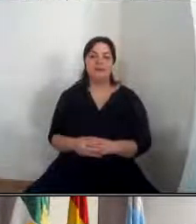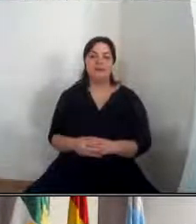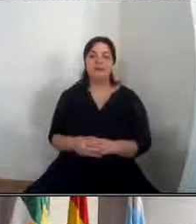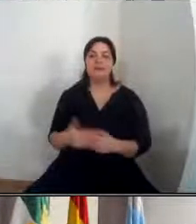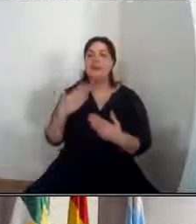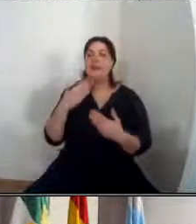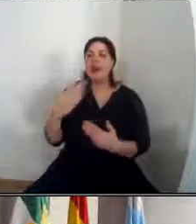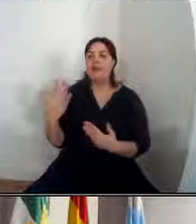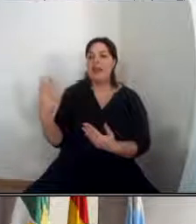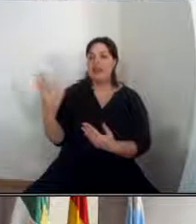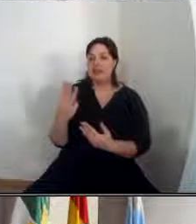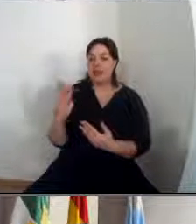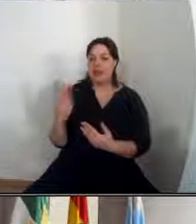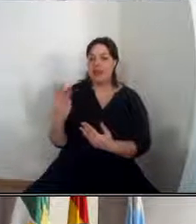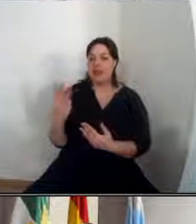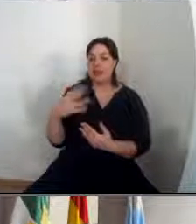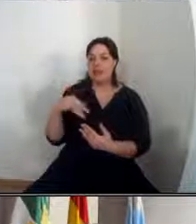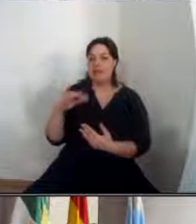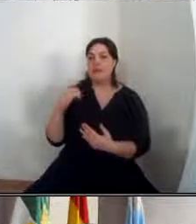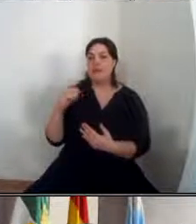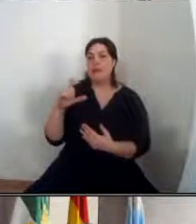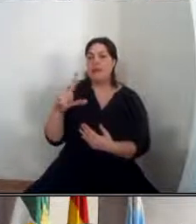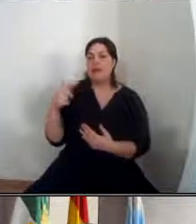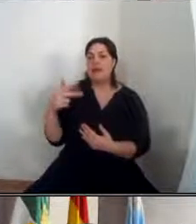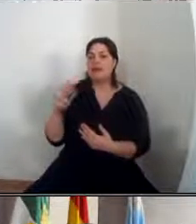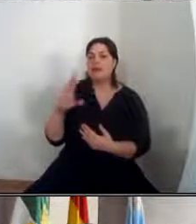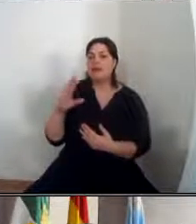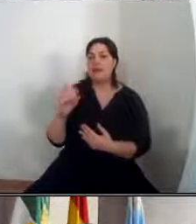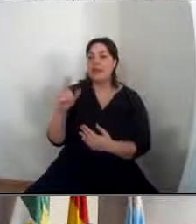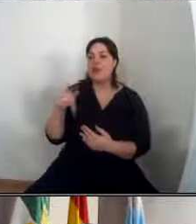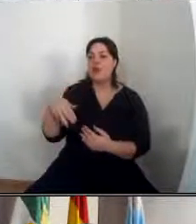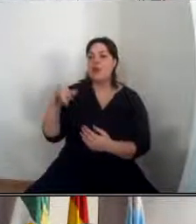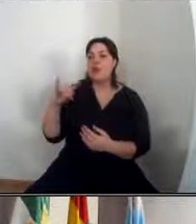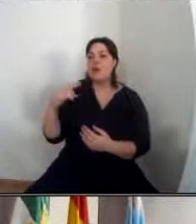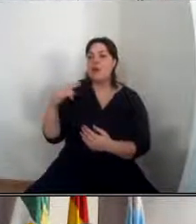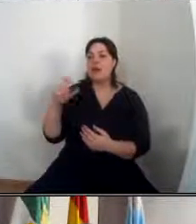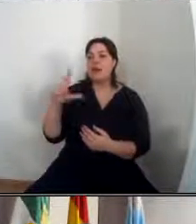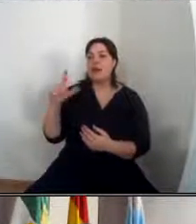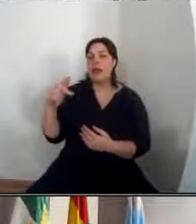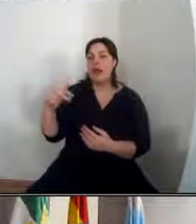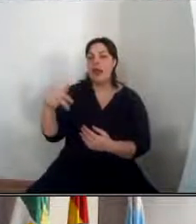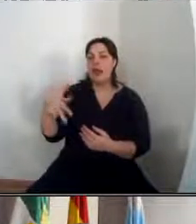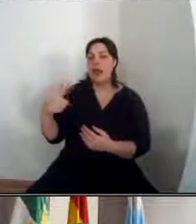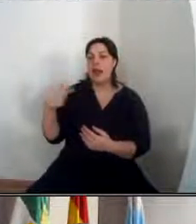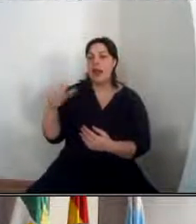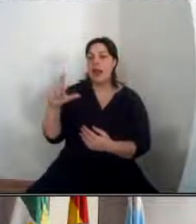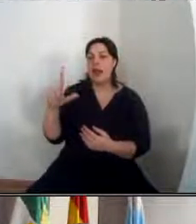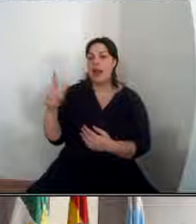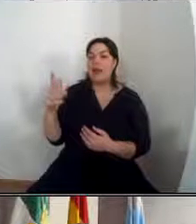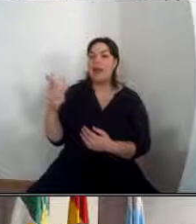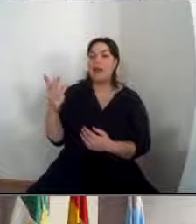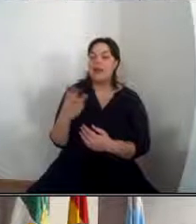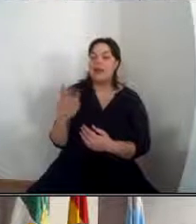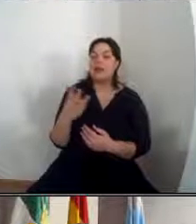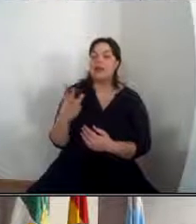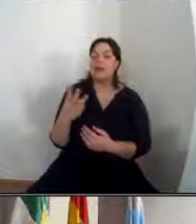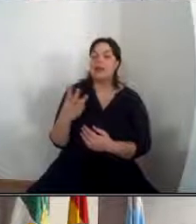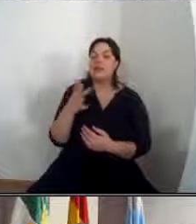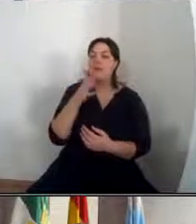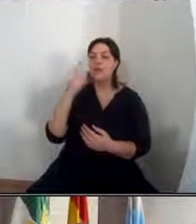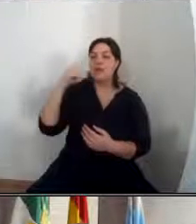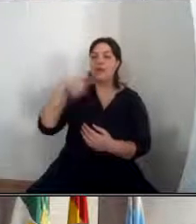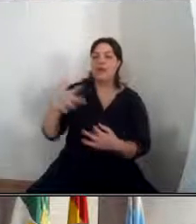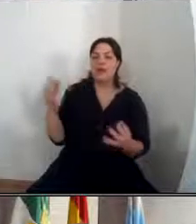Gracias a los tres, Miguel, Charo, Miguel Ángel, gracias por acompañarnos, por hacernos partícipe de la importancia